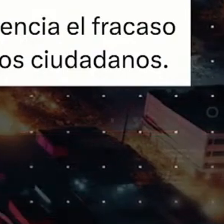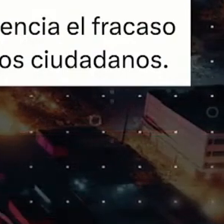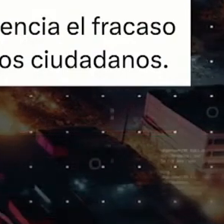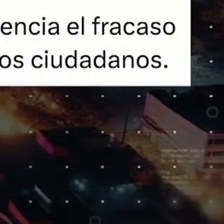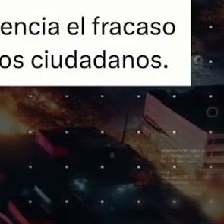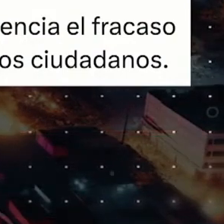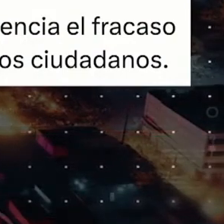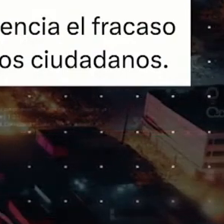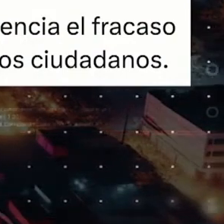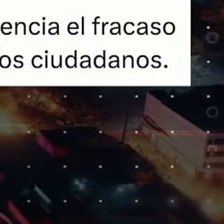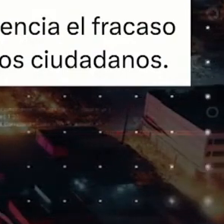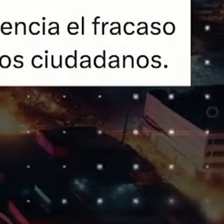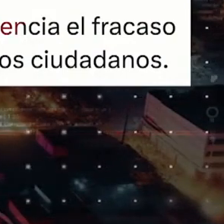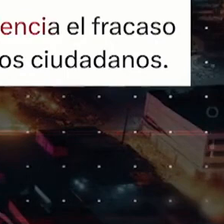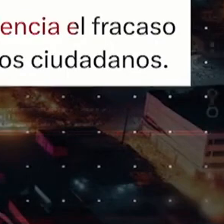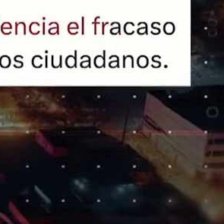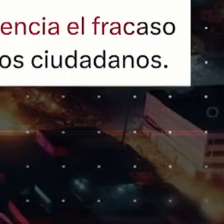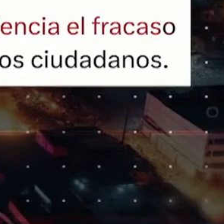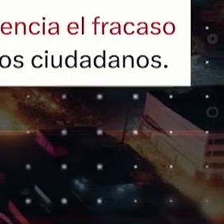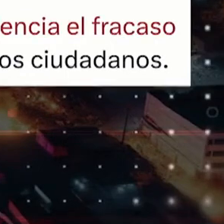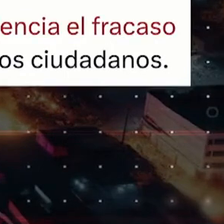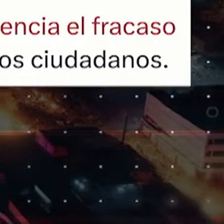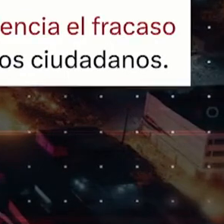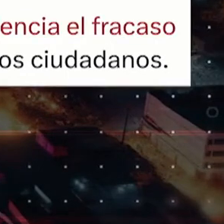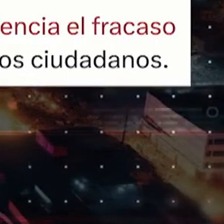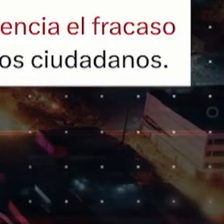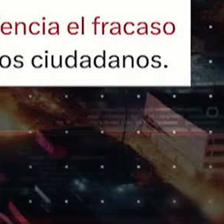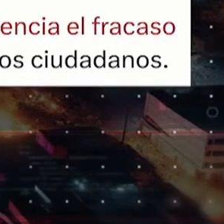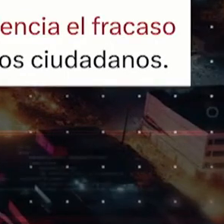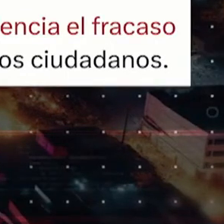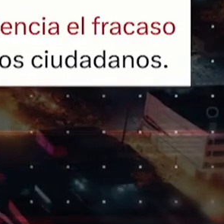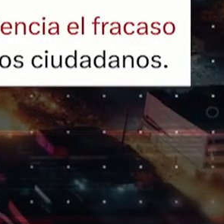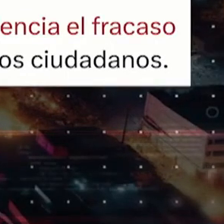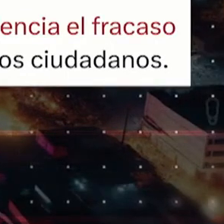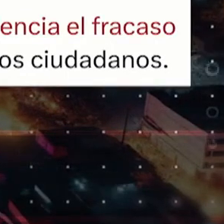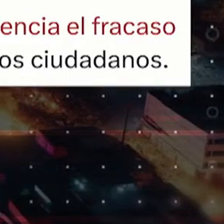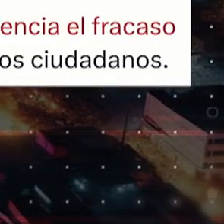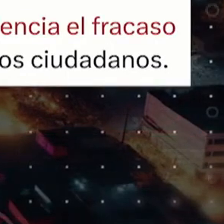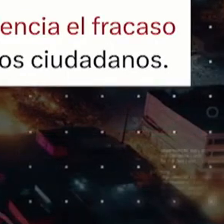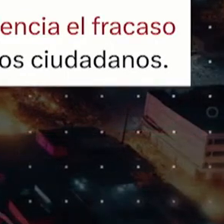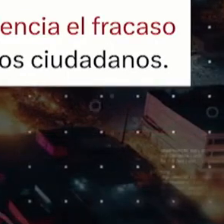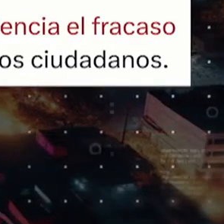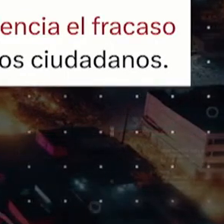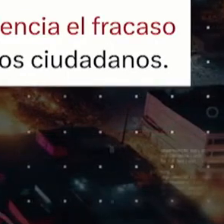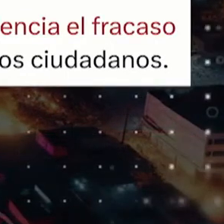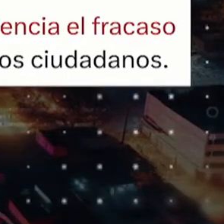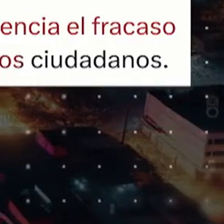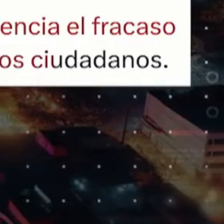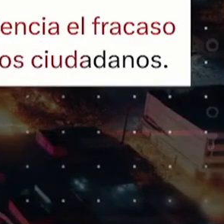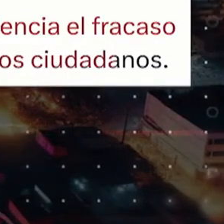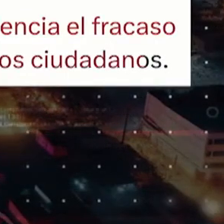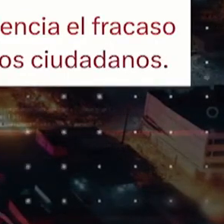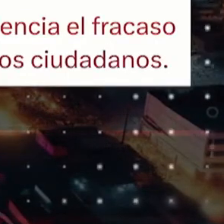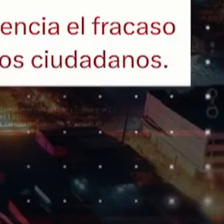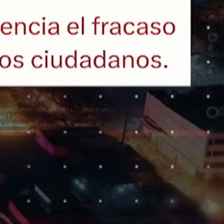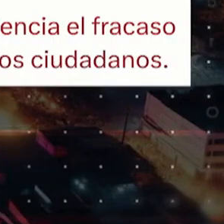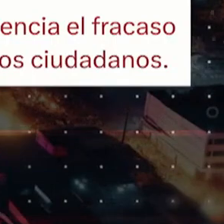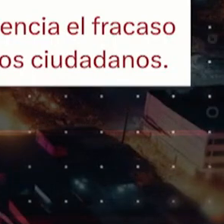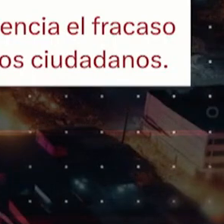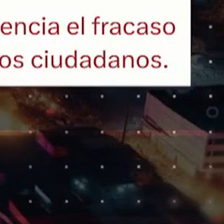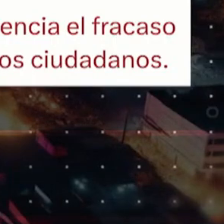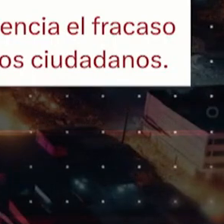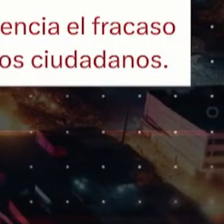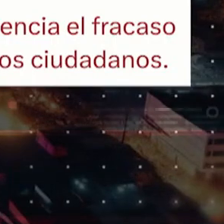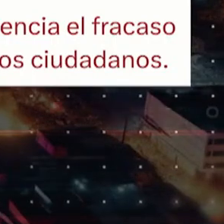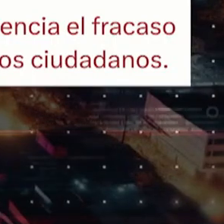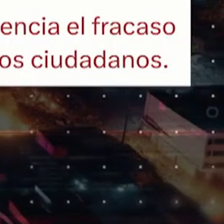la que aseguraban falsamente que la ciudad era un caos descontrolado que evidencia el fracaso en materia de seguridad y el